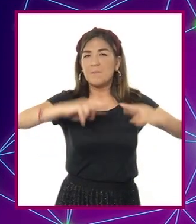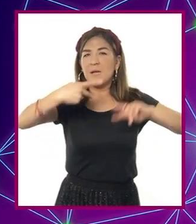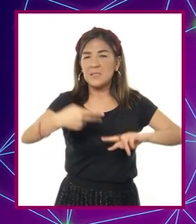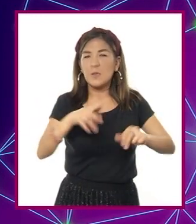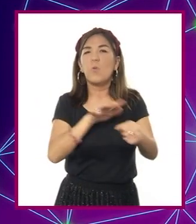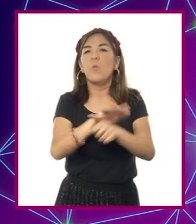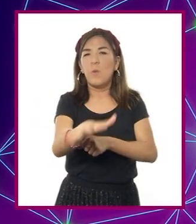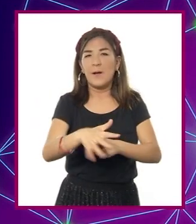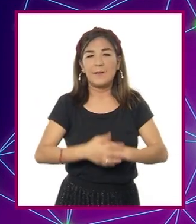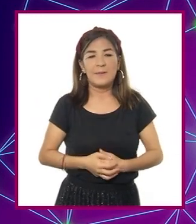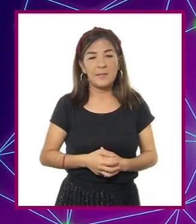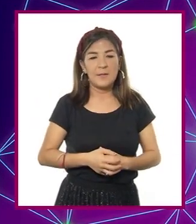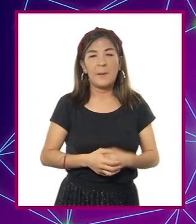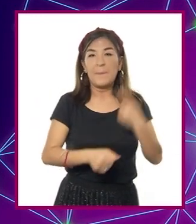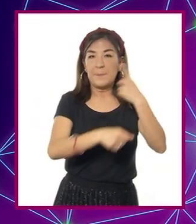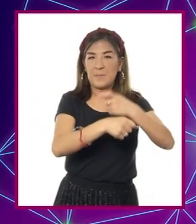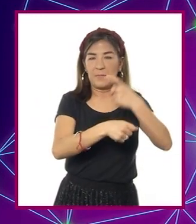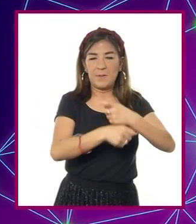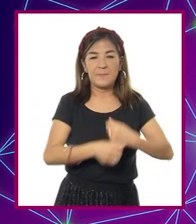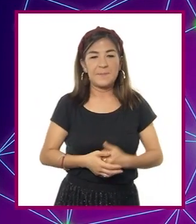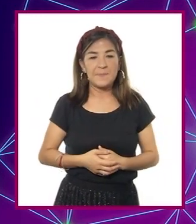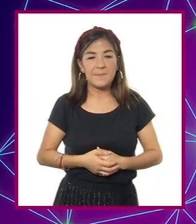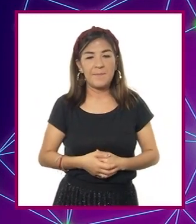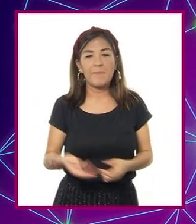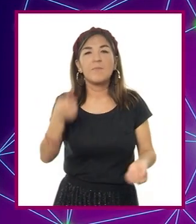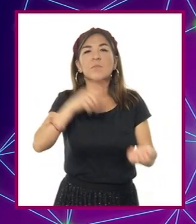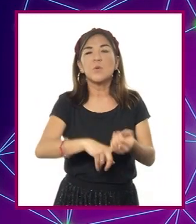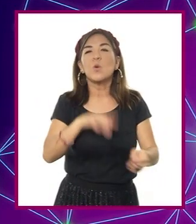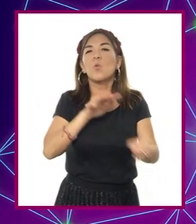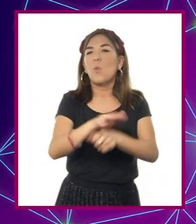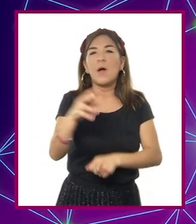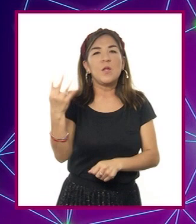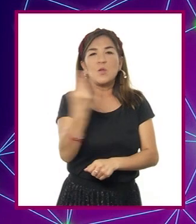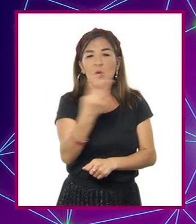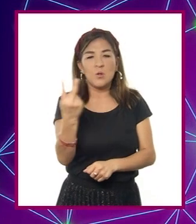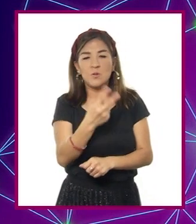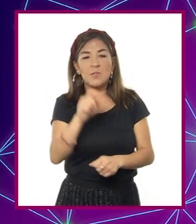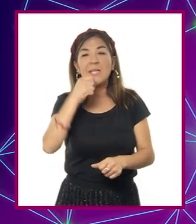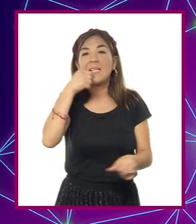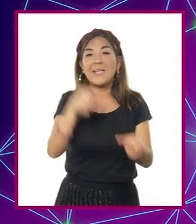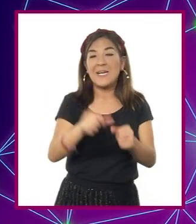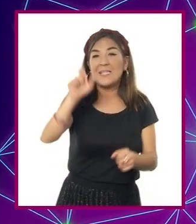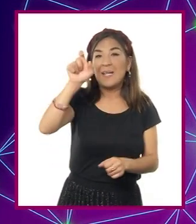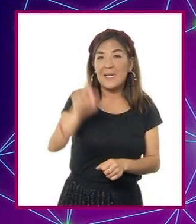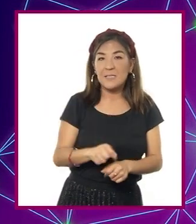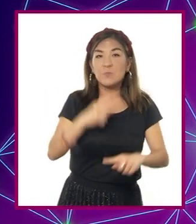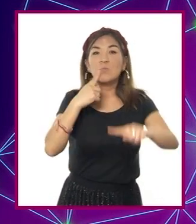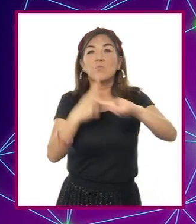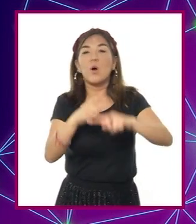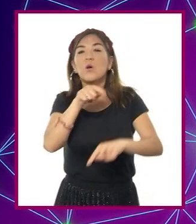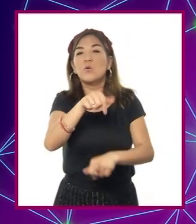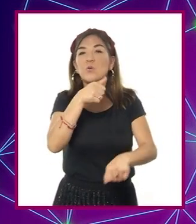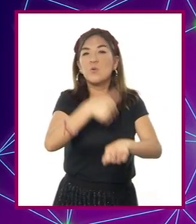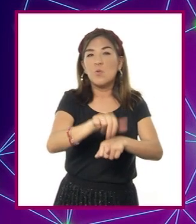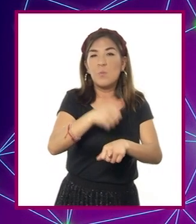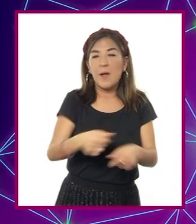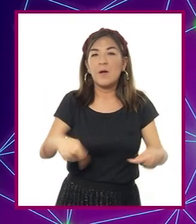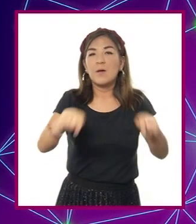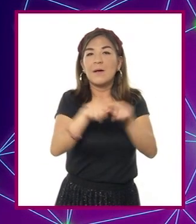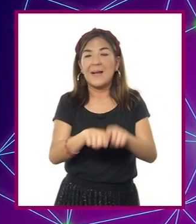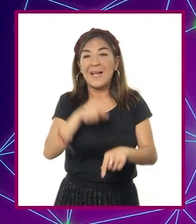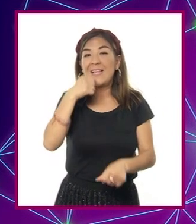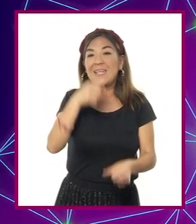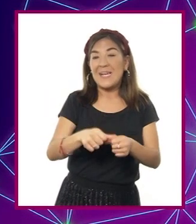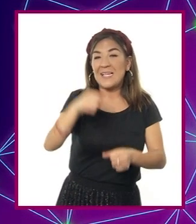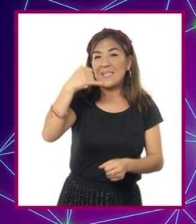son: 1. El producto de cualquiera de las magnitudes en X por su correspondiente magnitud